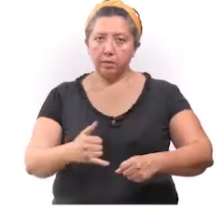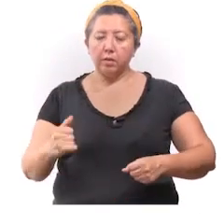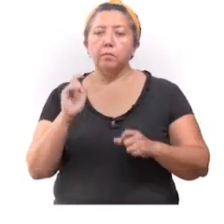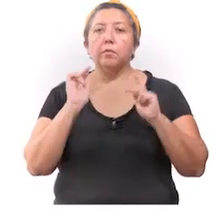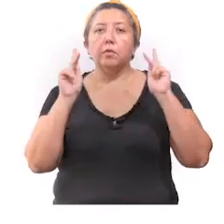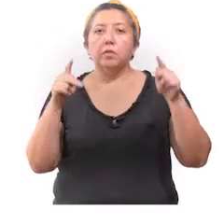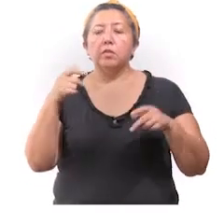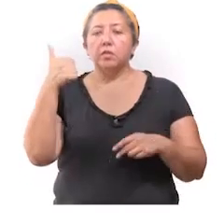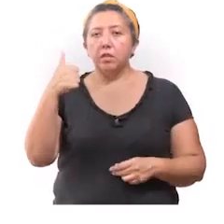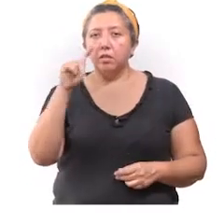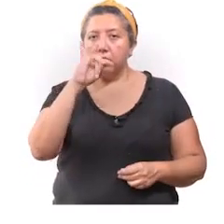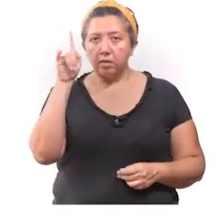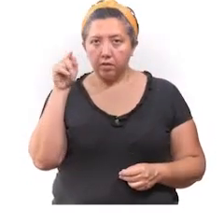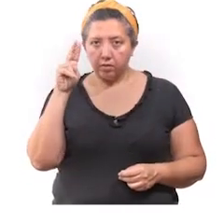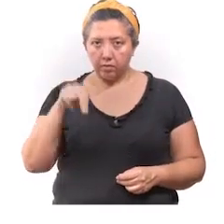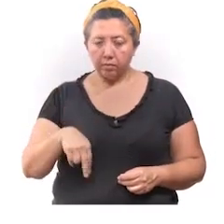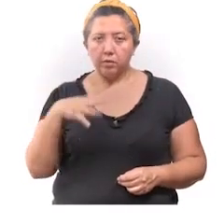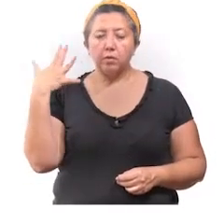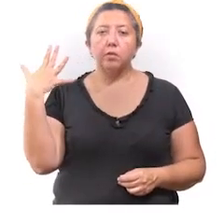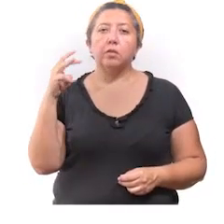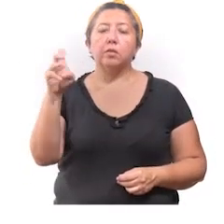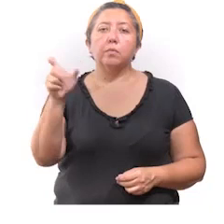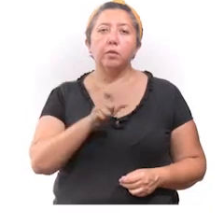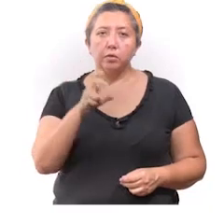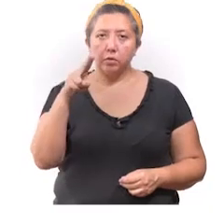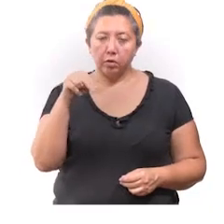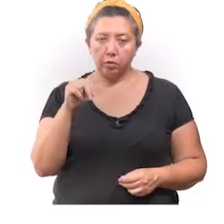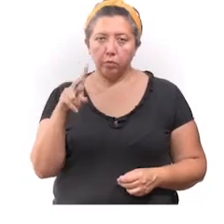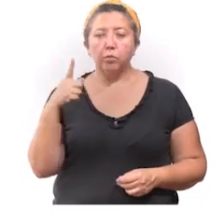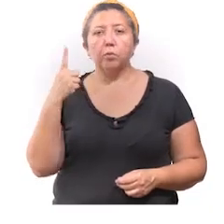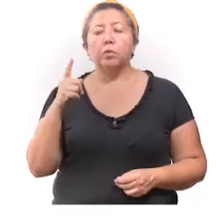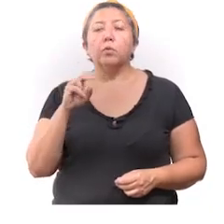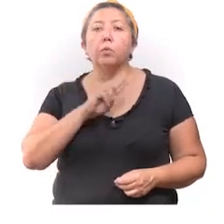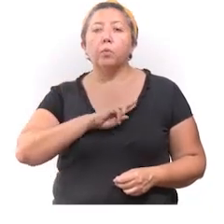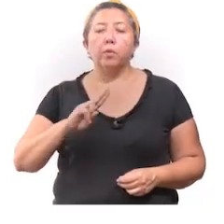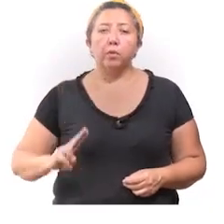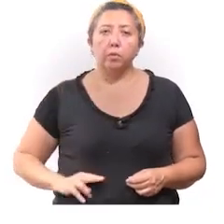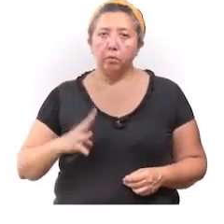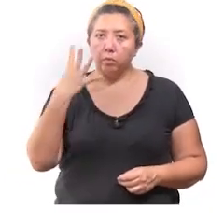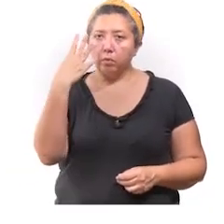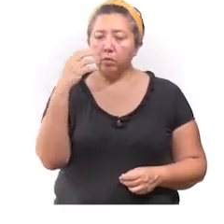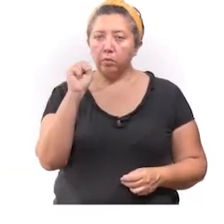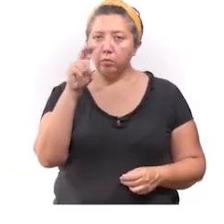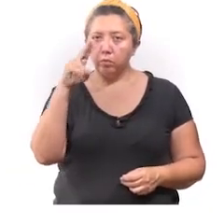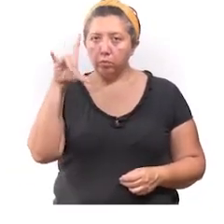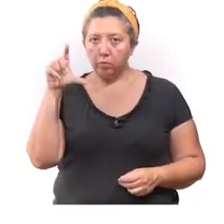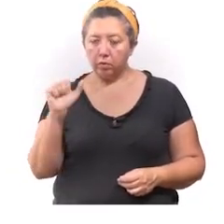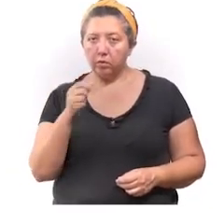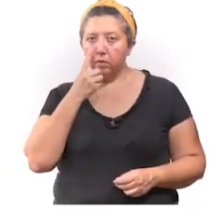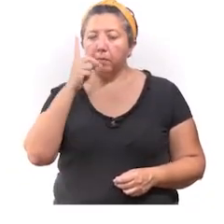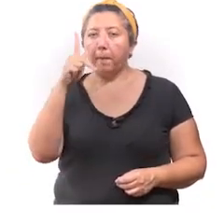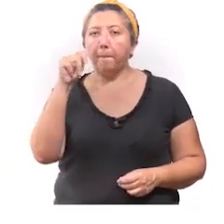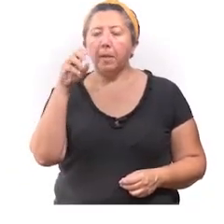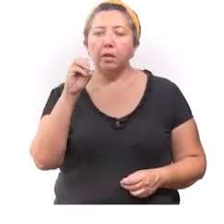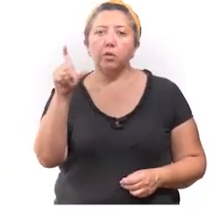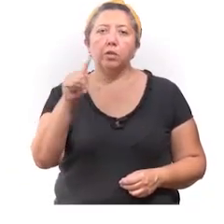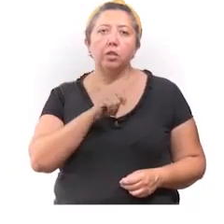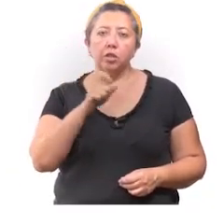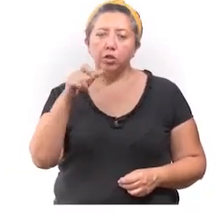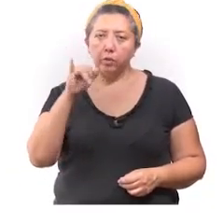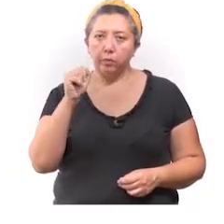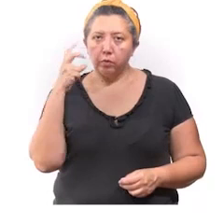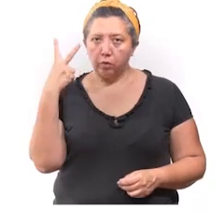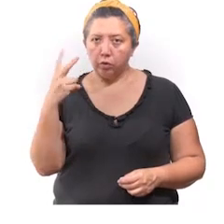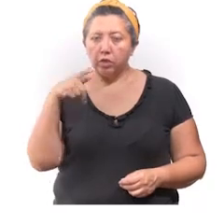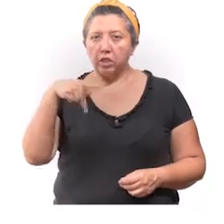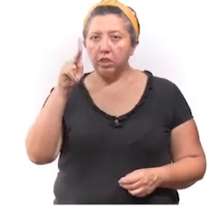Progreso, 6 en Tizimín, 5 en Maxcanú y 1 en Humán, 4 en Suquilá, 3 en Cuncunul, Peto y Tixcocop,